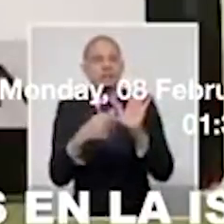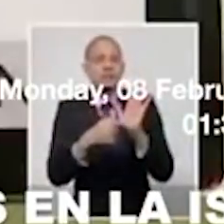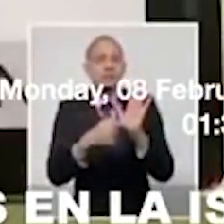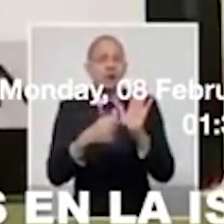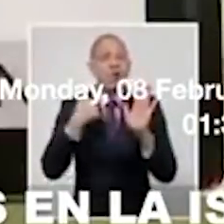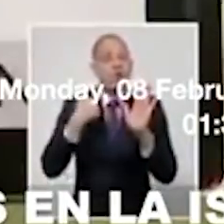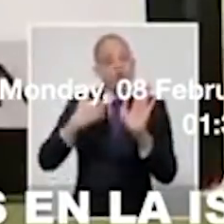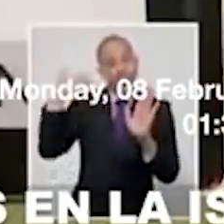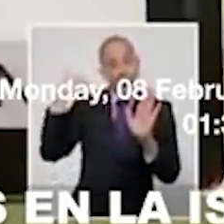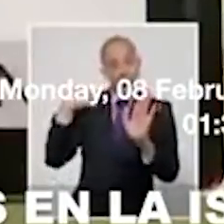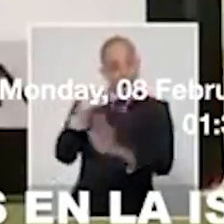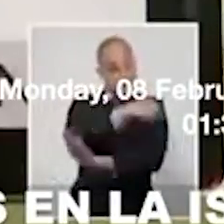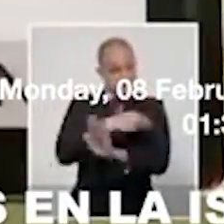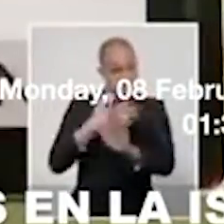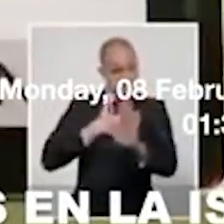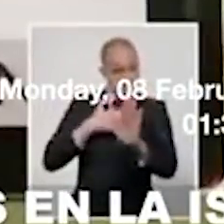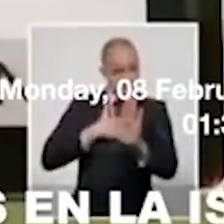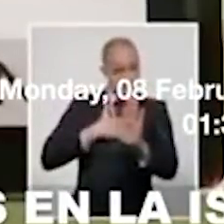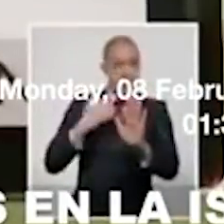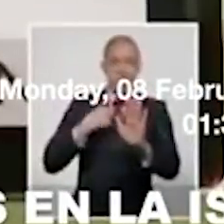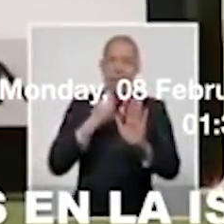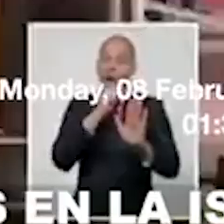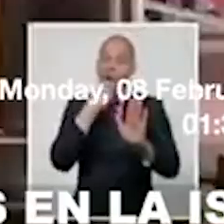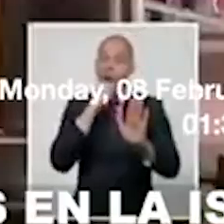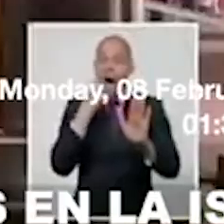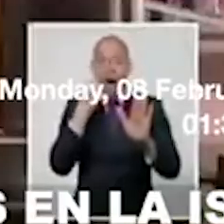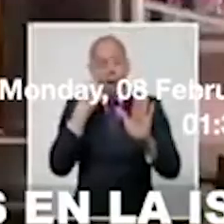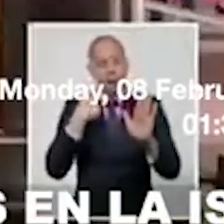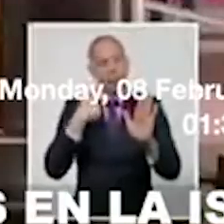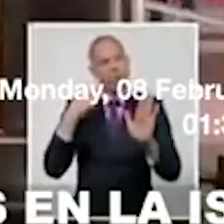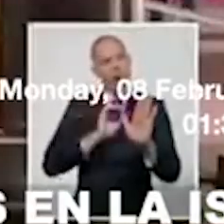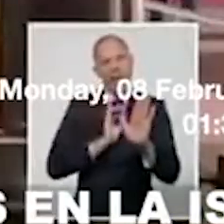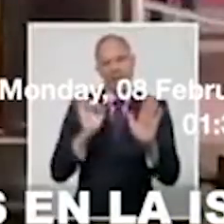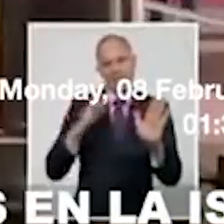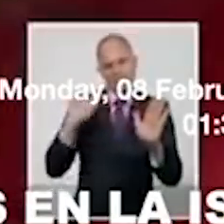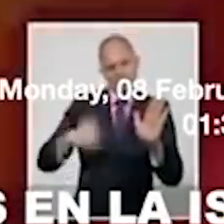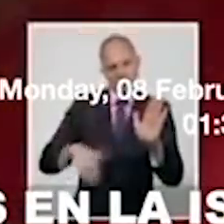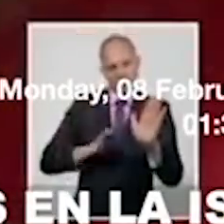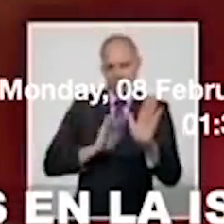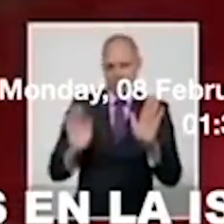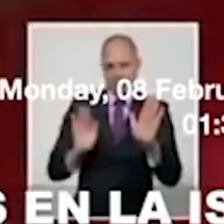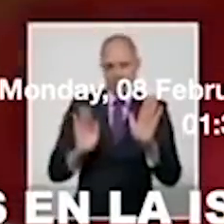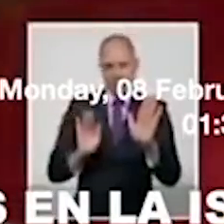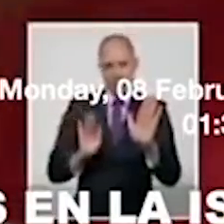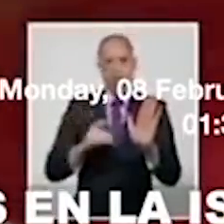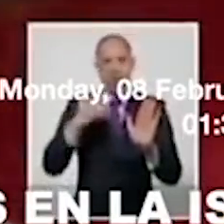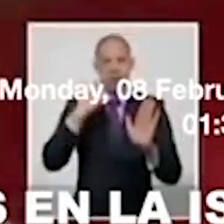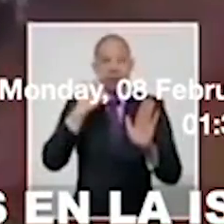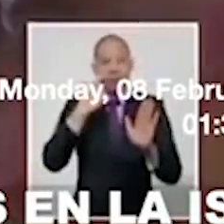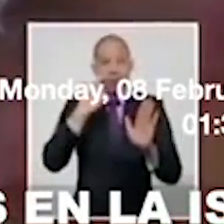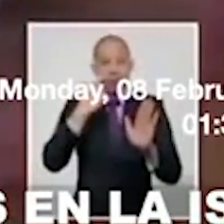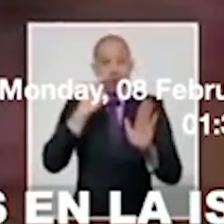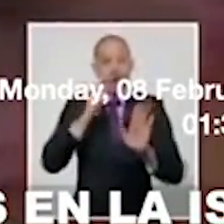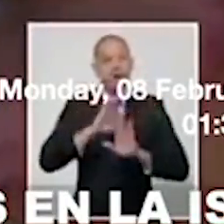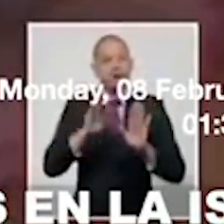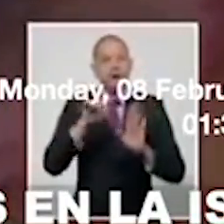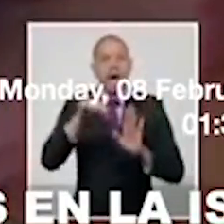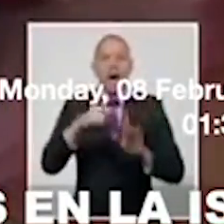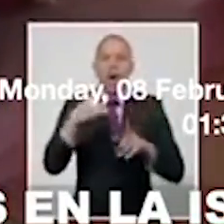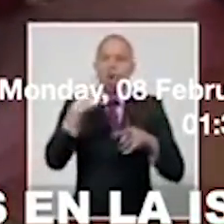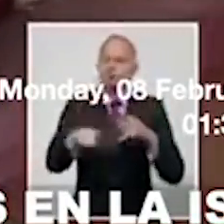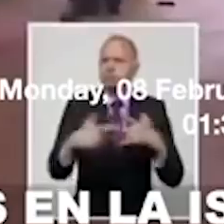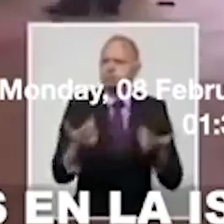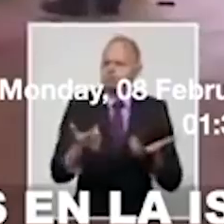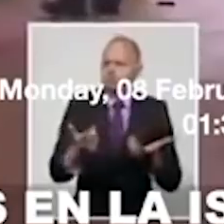los vuelos comercializados en cuba por havanatur celimar saldrán solamente los jueves sobre la posibilidad de un cierre de fronteras en